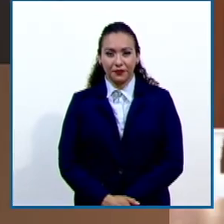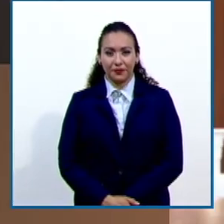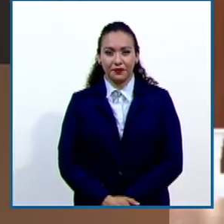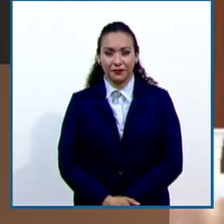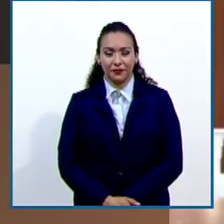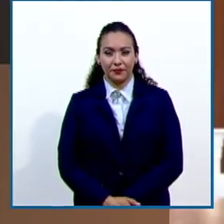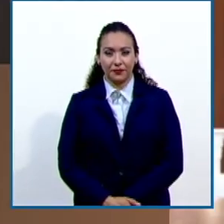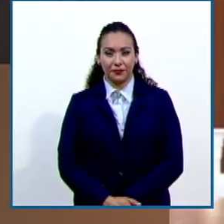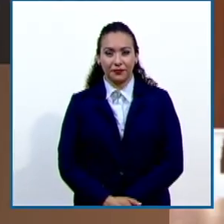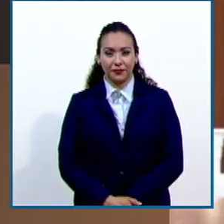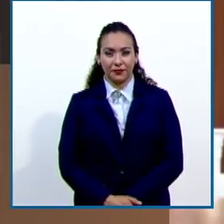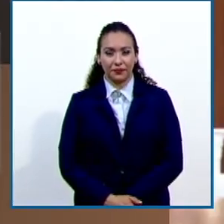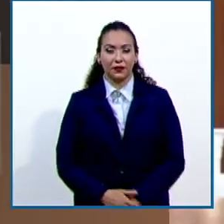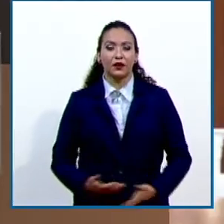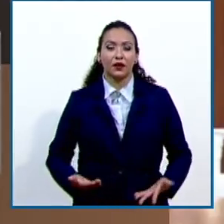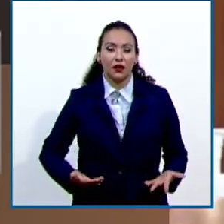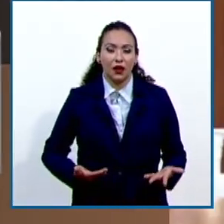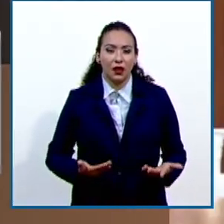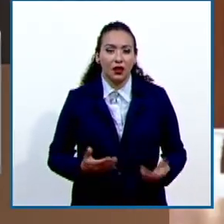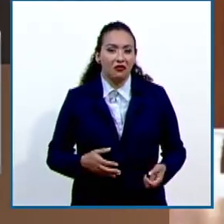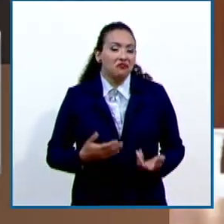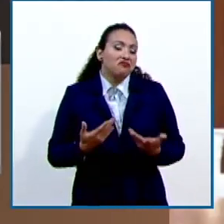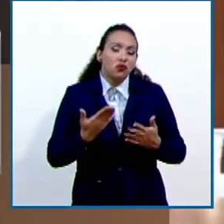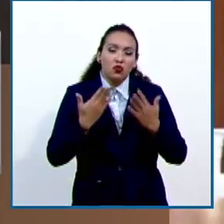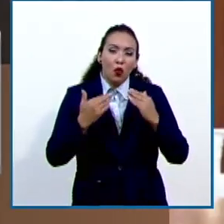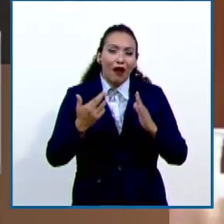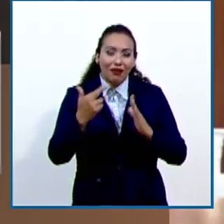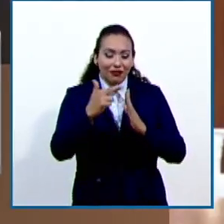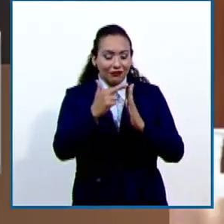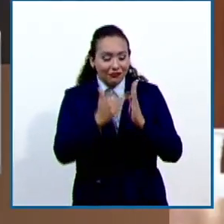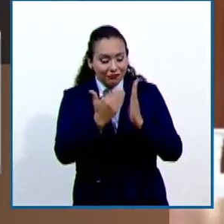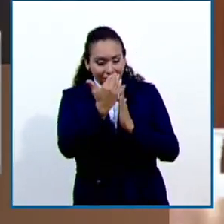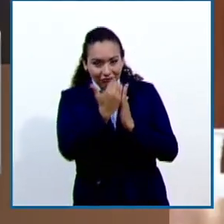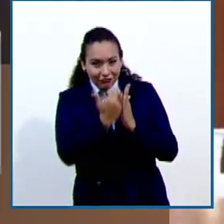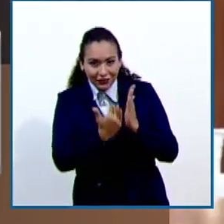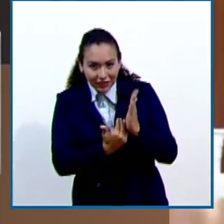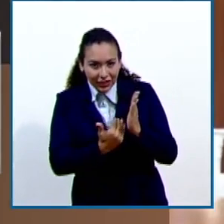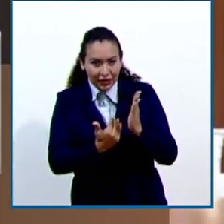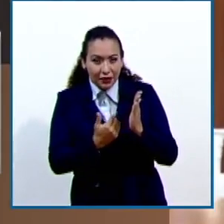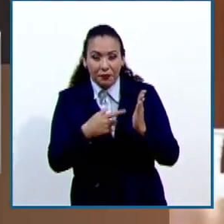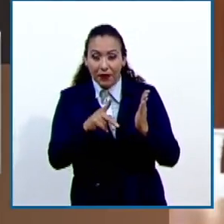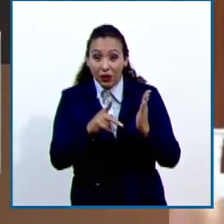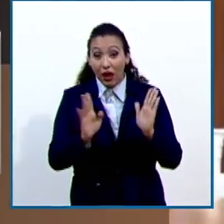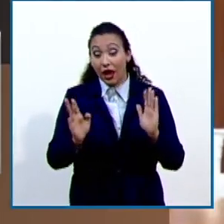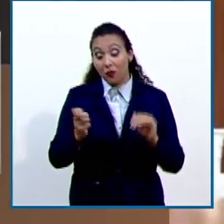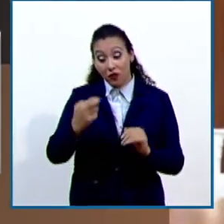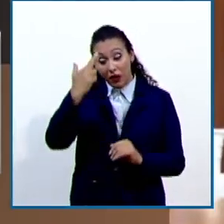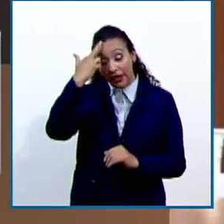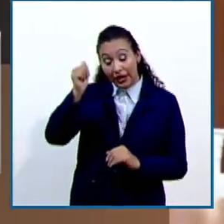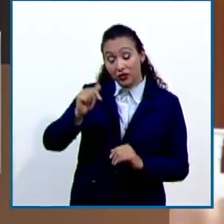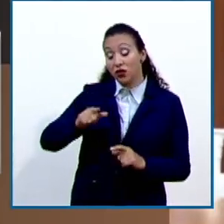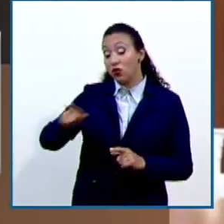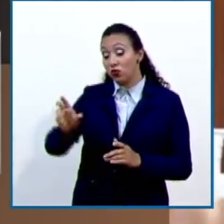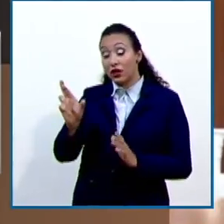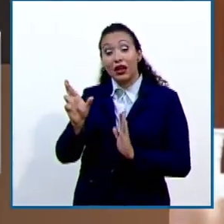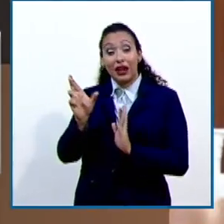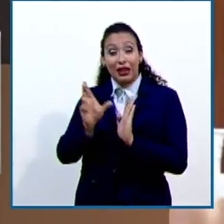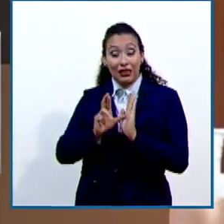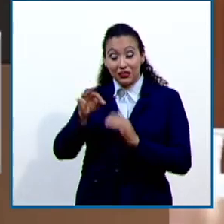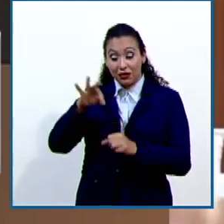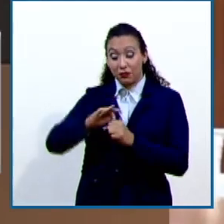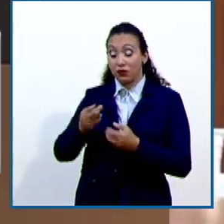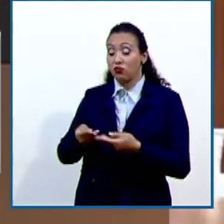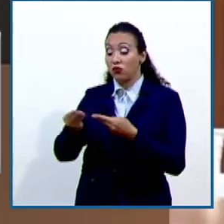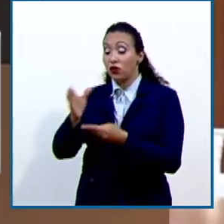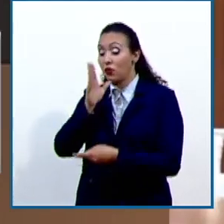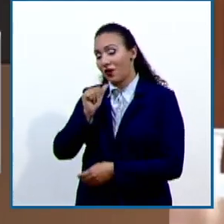La inexistencia de lineamientos, y coincido plenamente, lo platicamos, eso no justifica que no se le entregue este